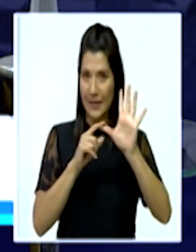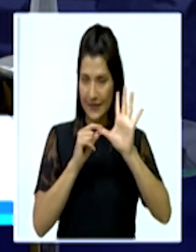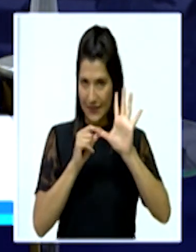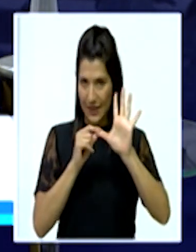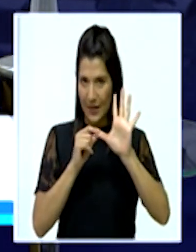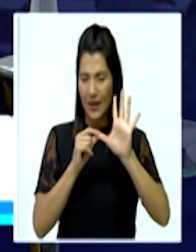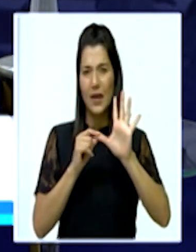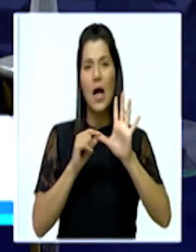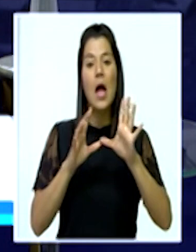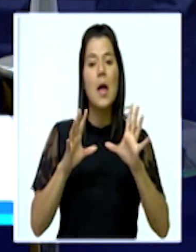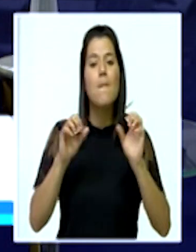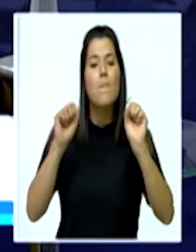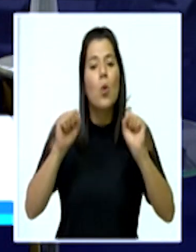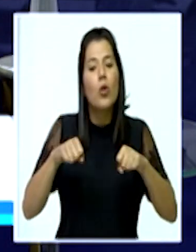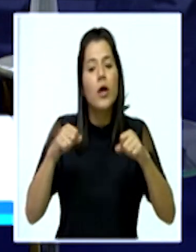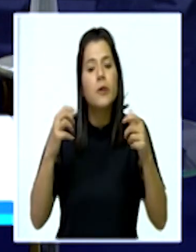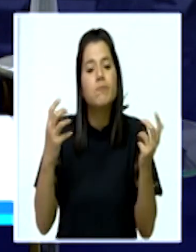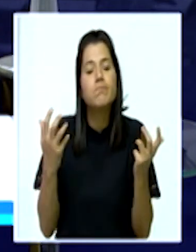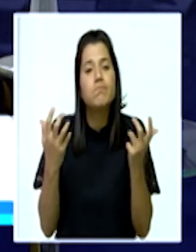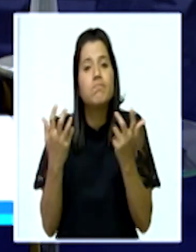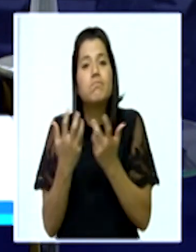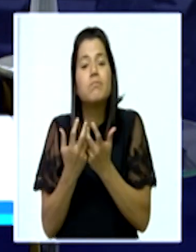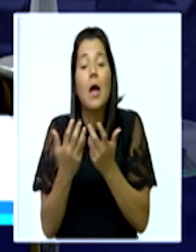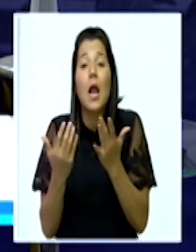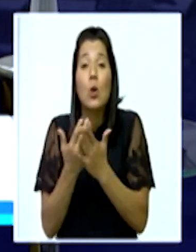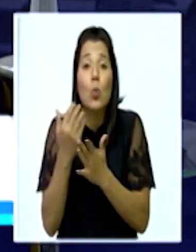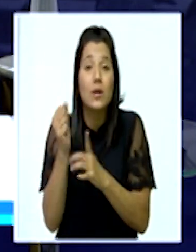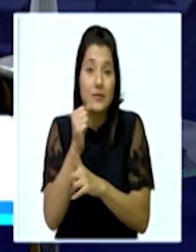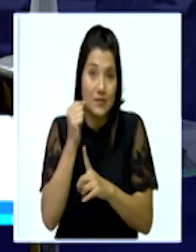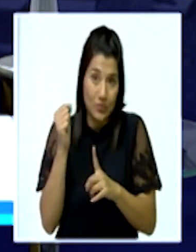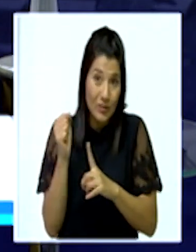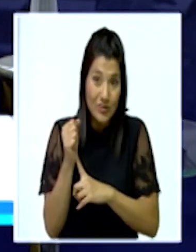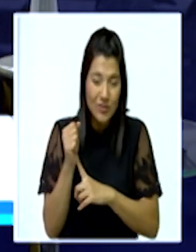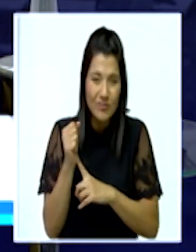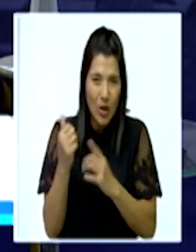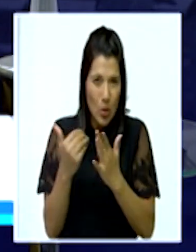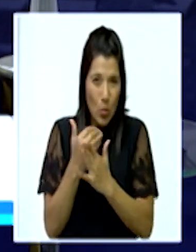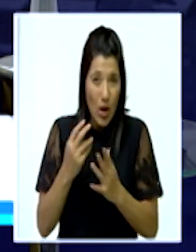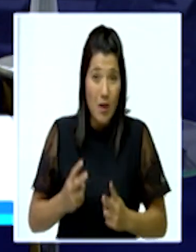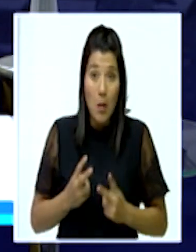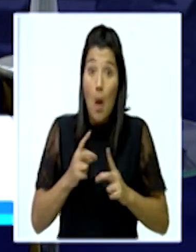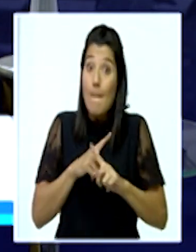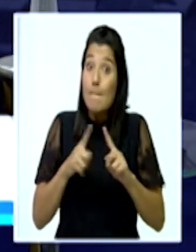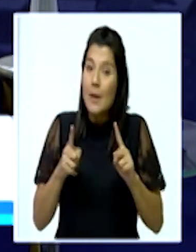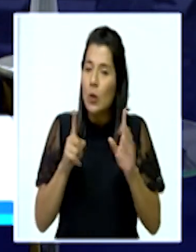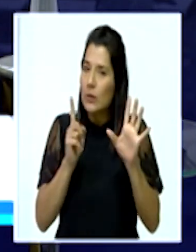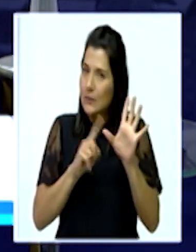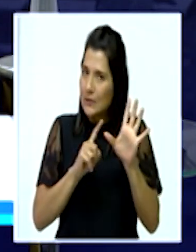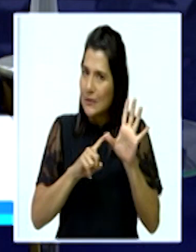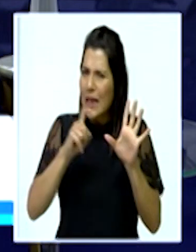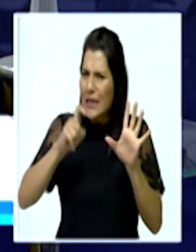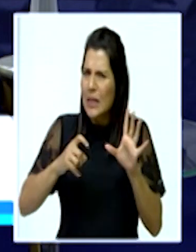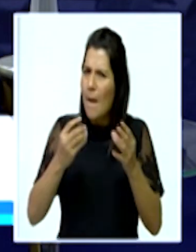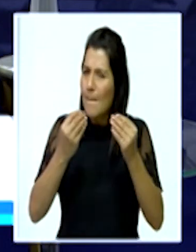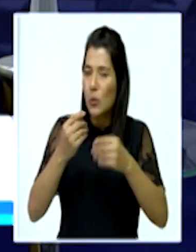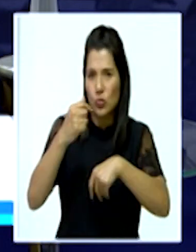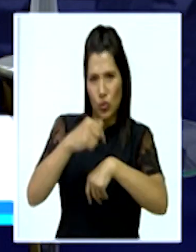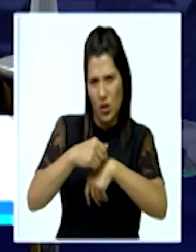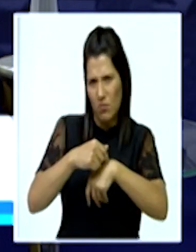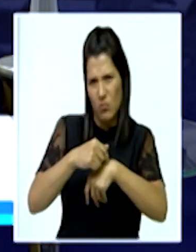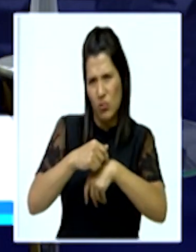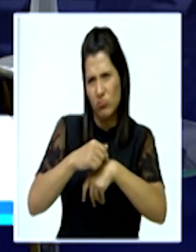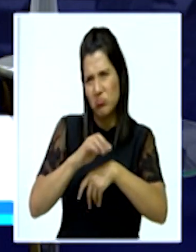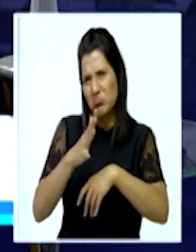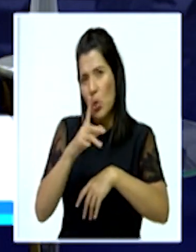la adaptación a la vida sin aquello que yo tenía, pero esto va a llevar mucho tiempo, no menos de 1 año.